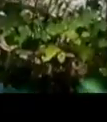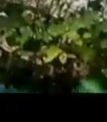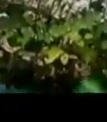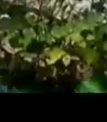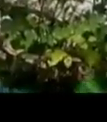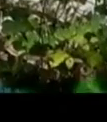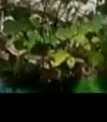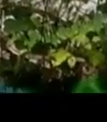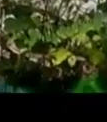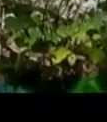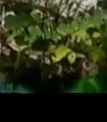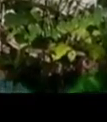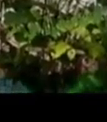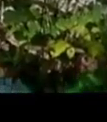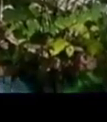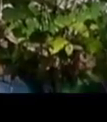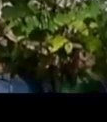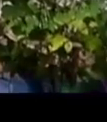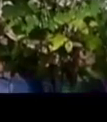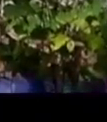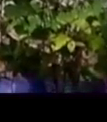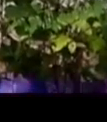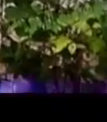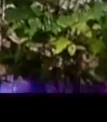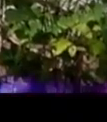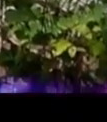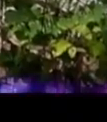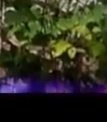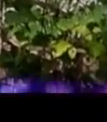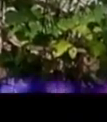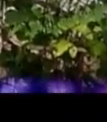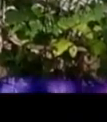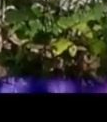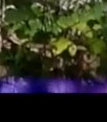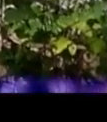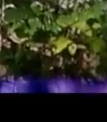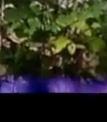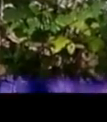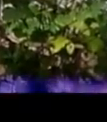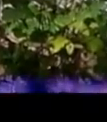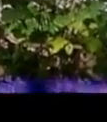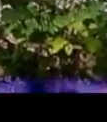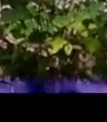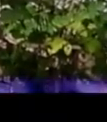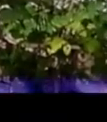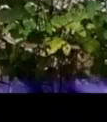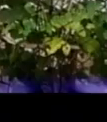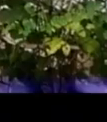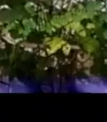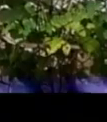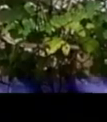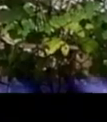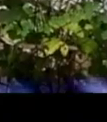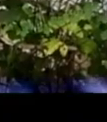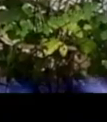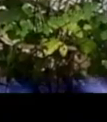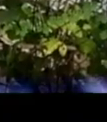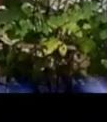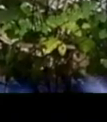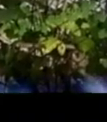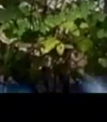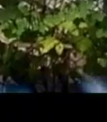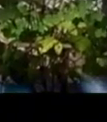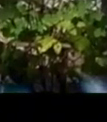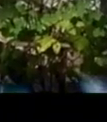Energía eólica. Eólico, que proviene del latín aeólicos, perteneciente a Eolo, dios de los vientos de